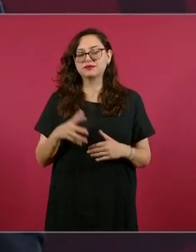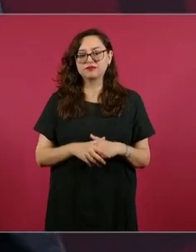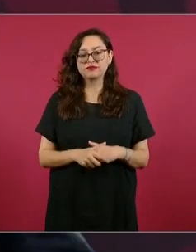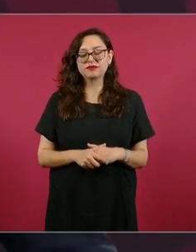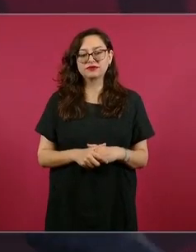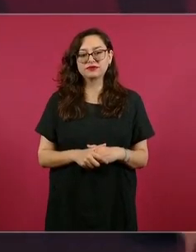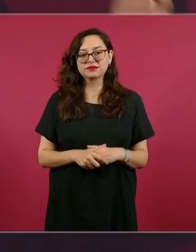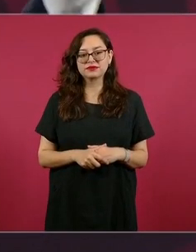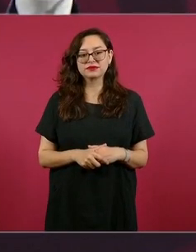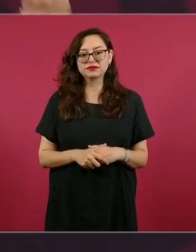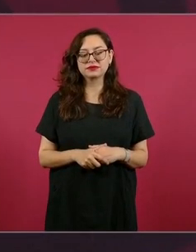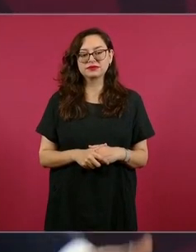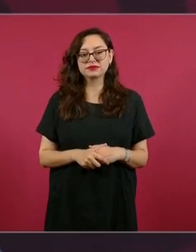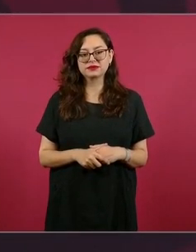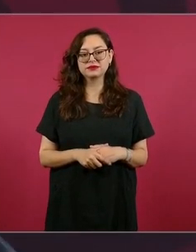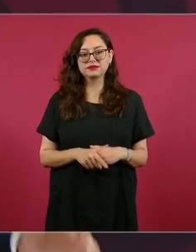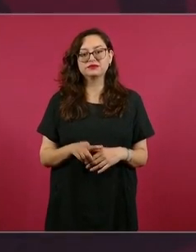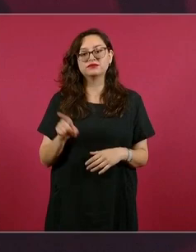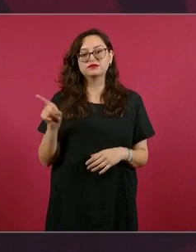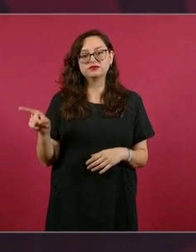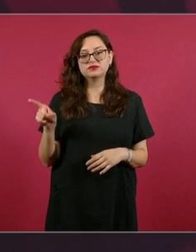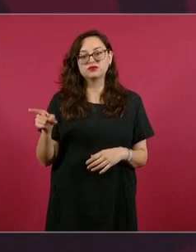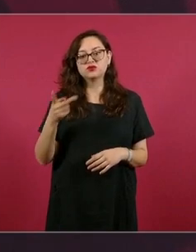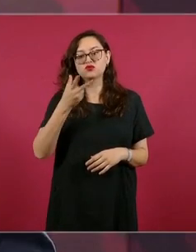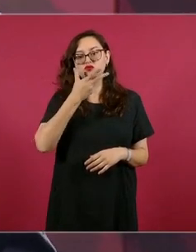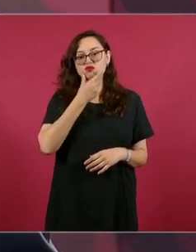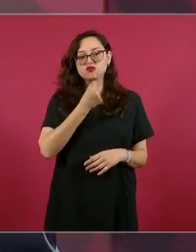porque es un señor